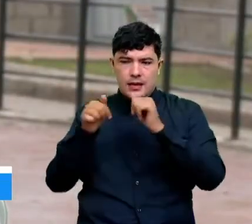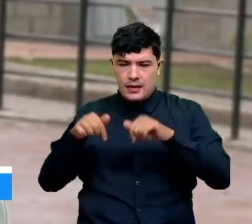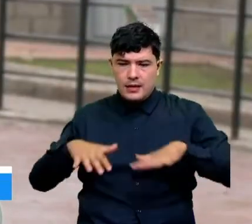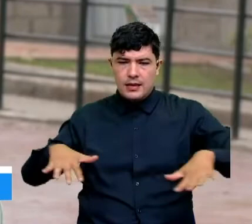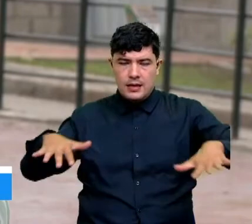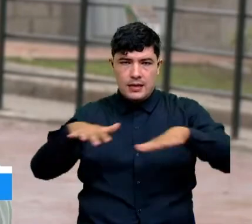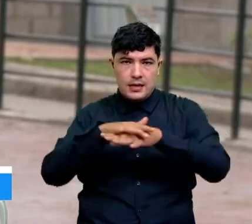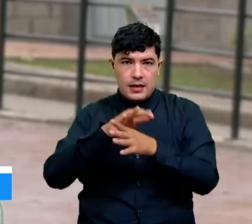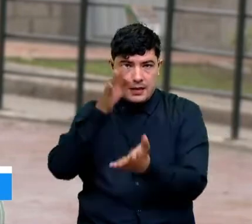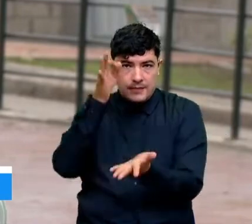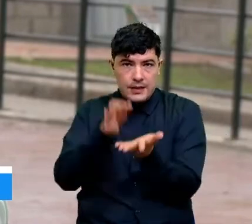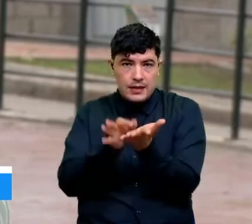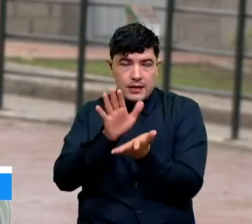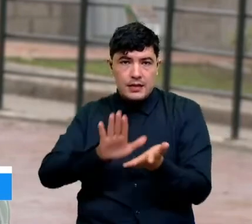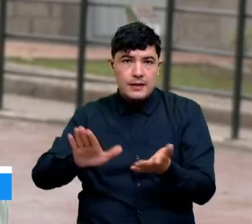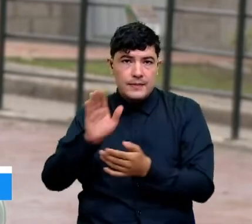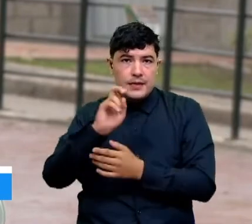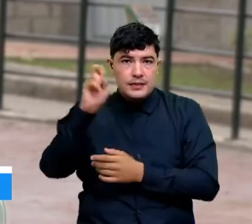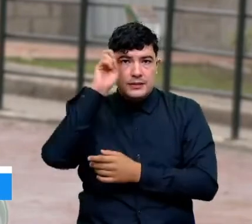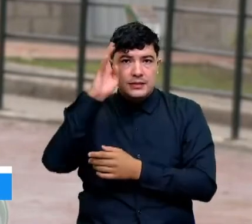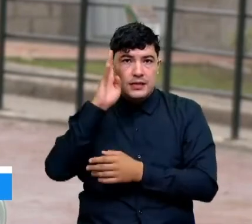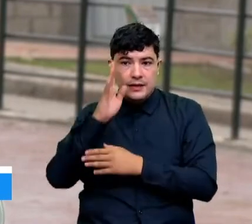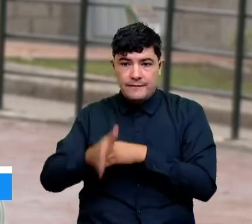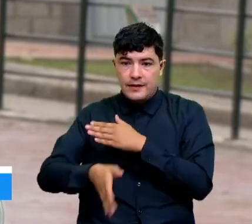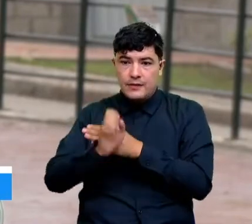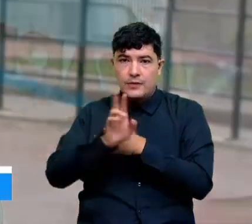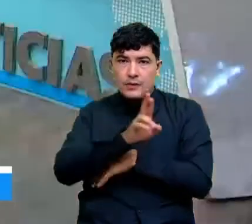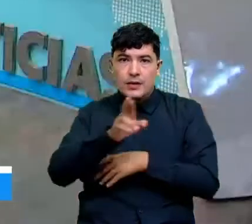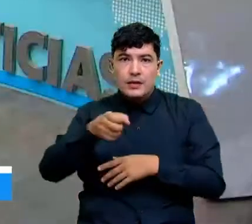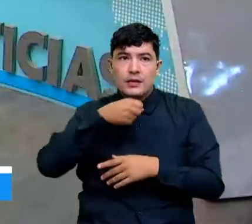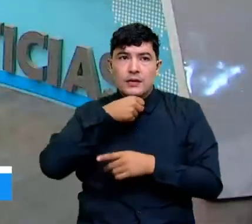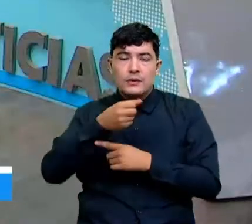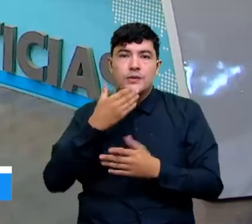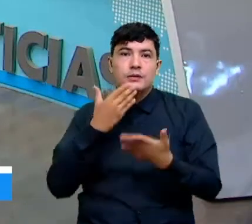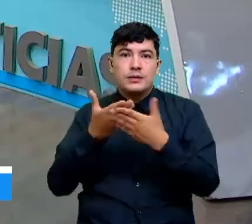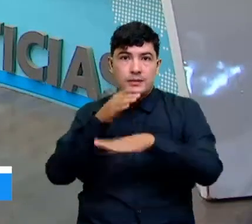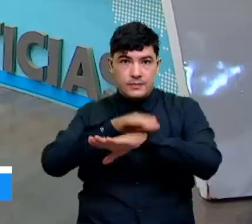capital de Norte de Santander. Para Oriente Noticias, Isaac Meneses, estamos informando.